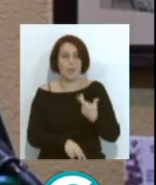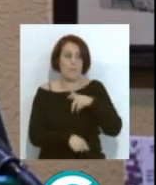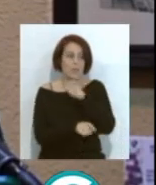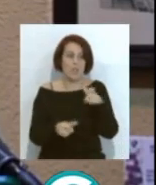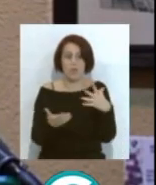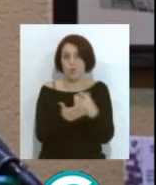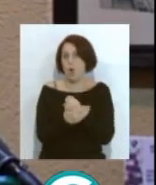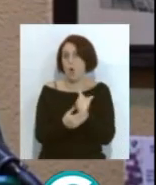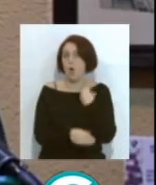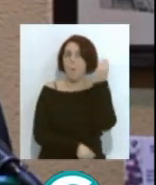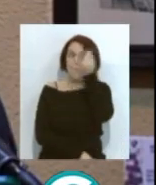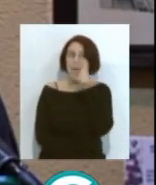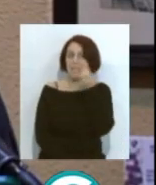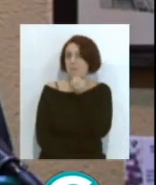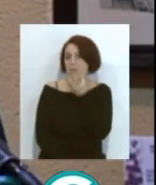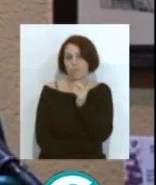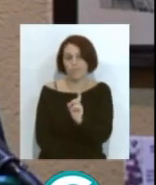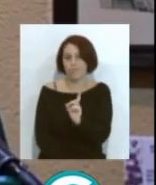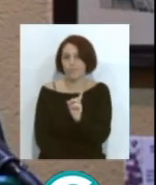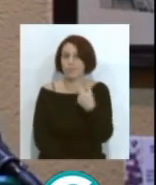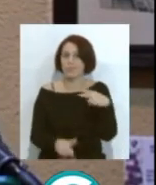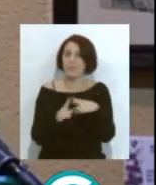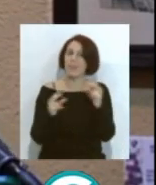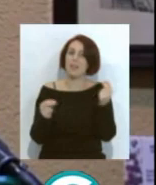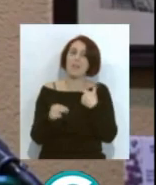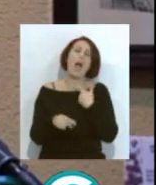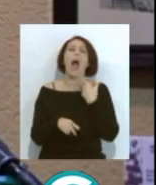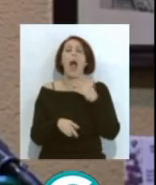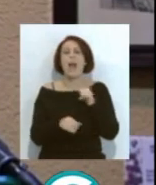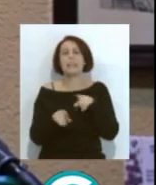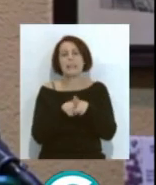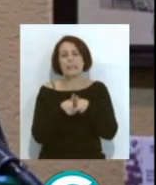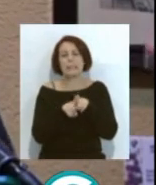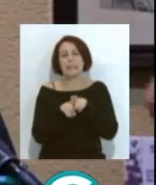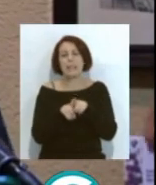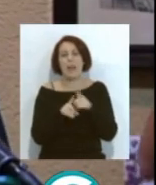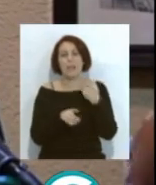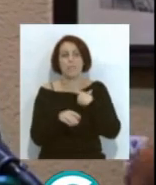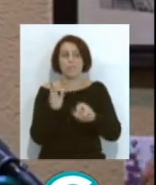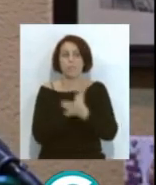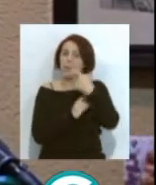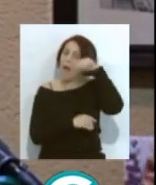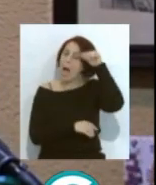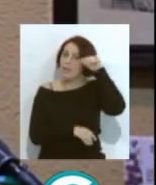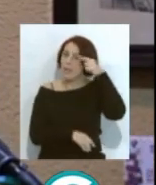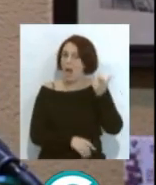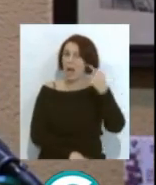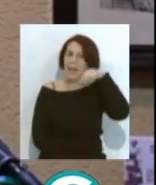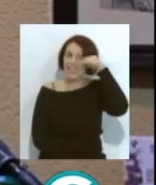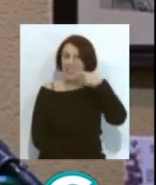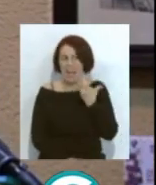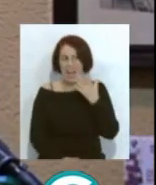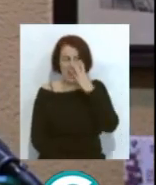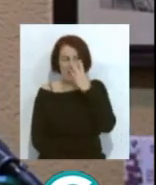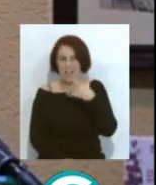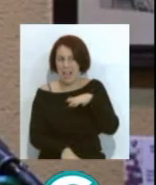mundo le pareció oportuno. Incluso dentro de la propia universidad hubo comentarios críticos sobre la creación de la cátedra, sin decir, una cátedra de